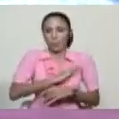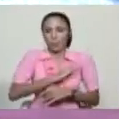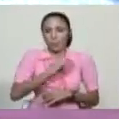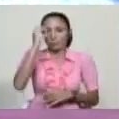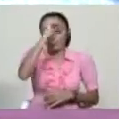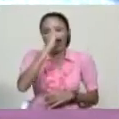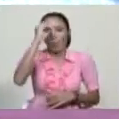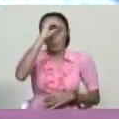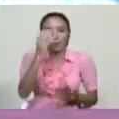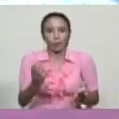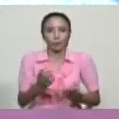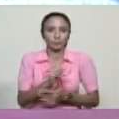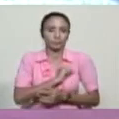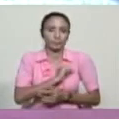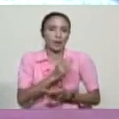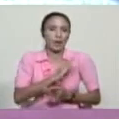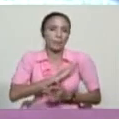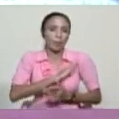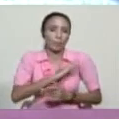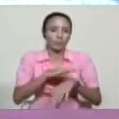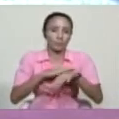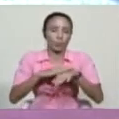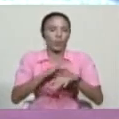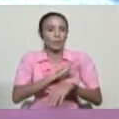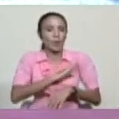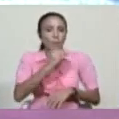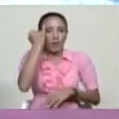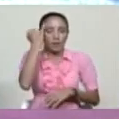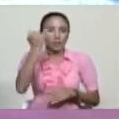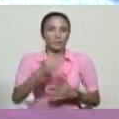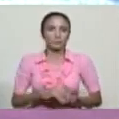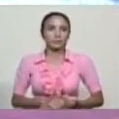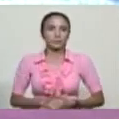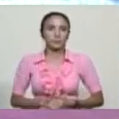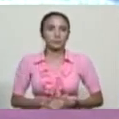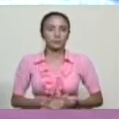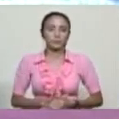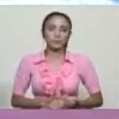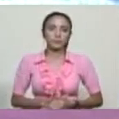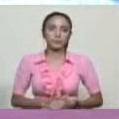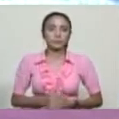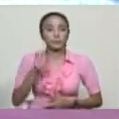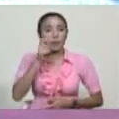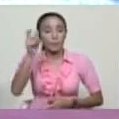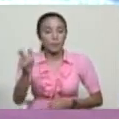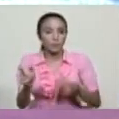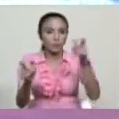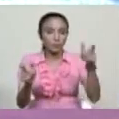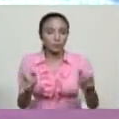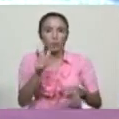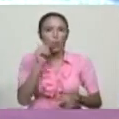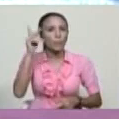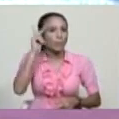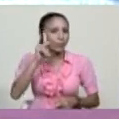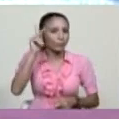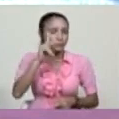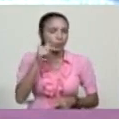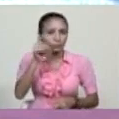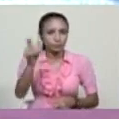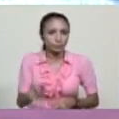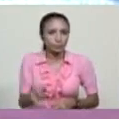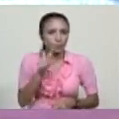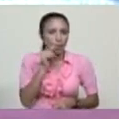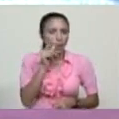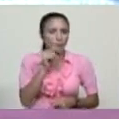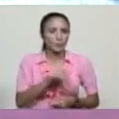la decolonización. Aquí tenemos con nosotros nada más y nada menos que al profesor Enrique Dussel,